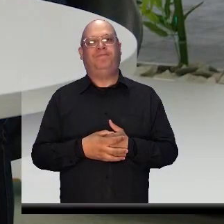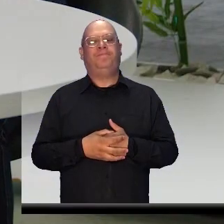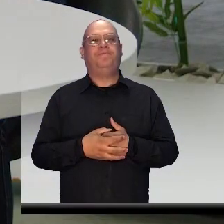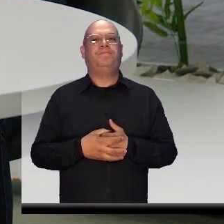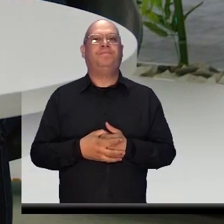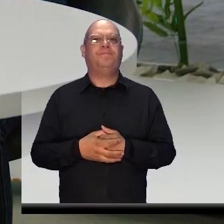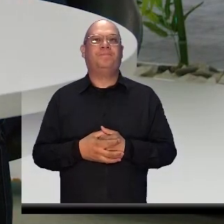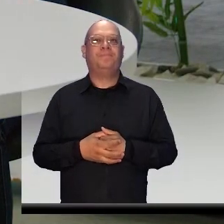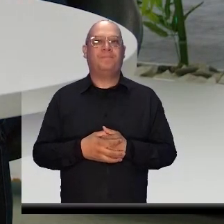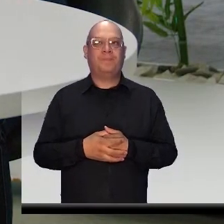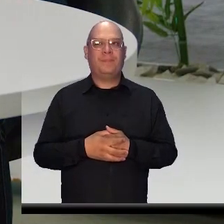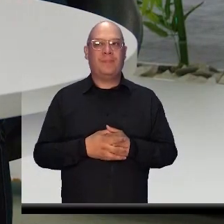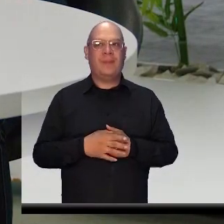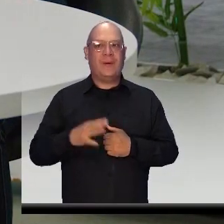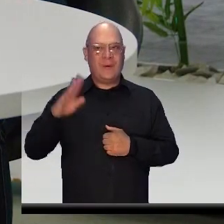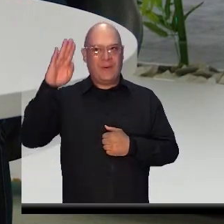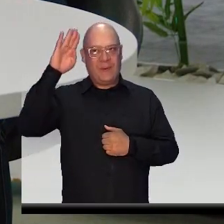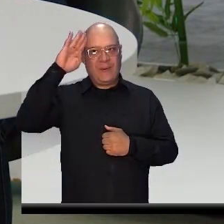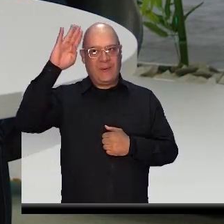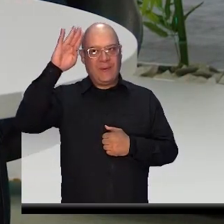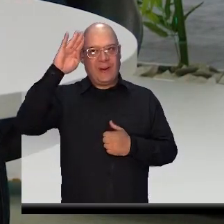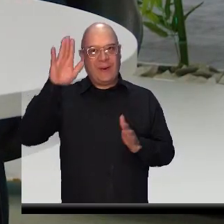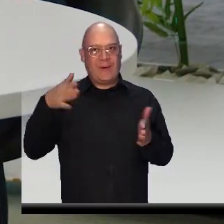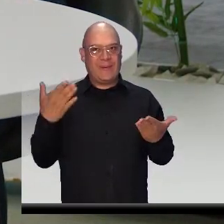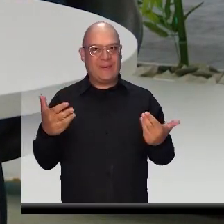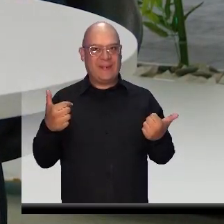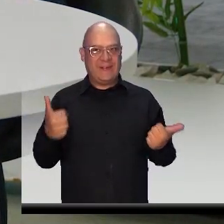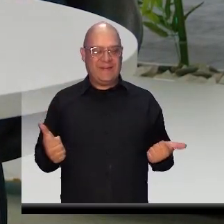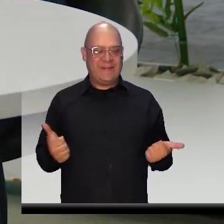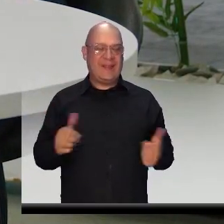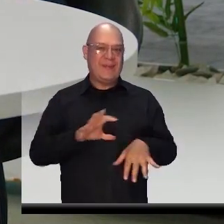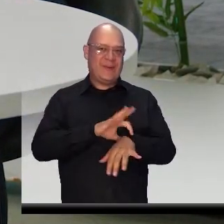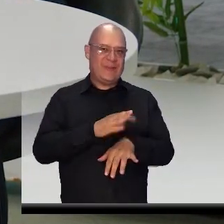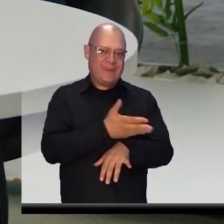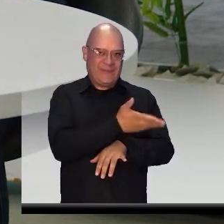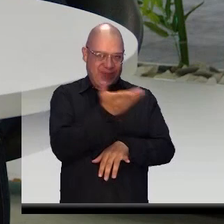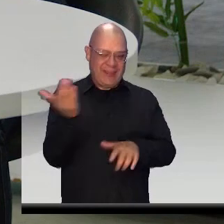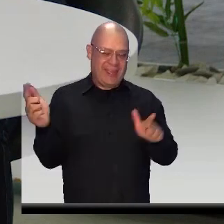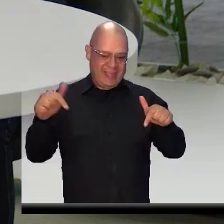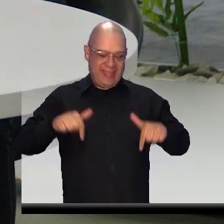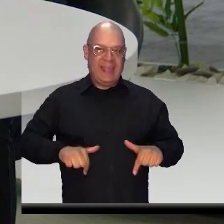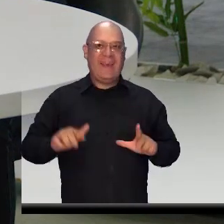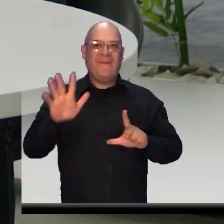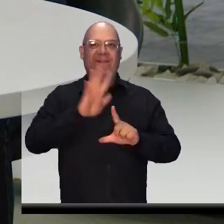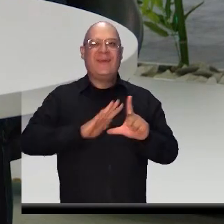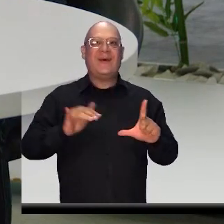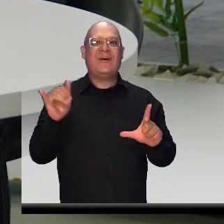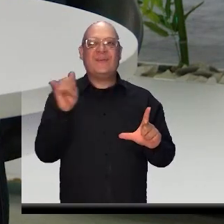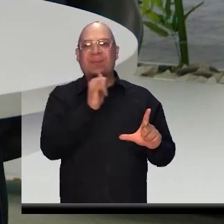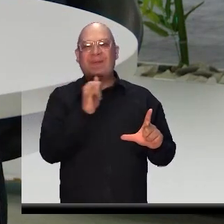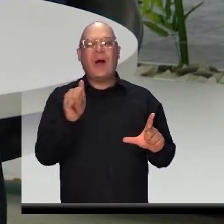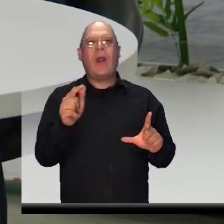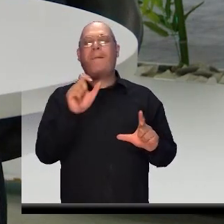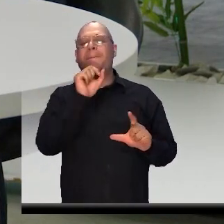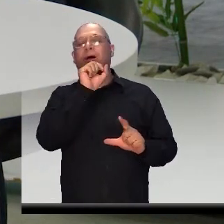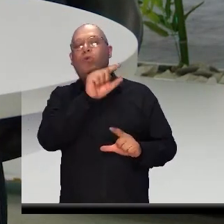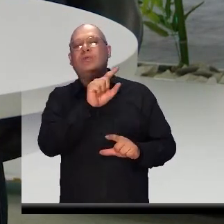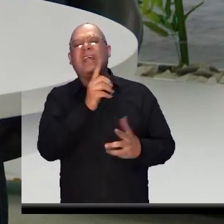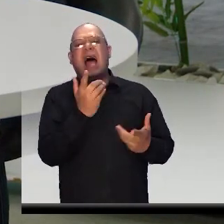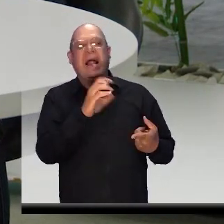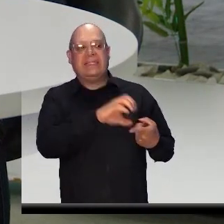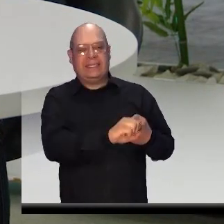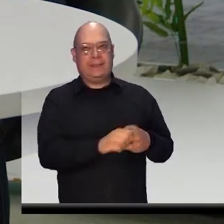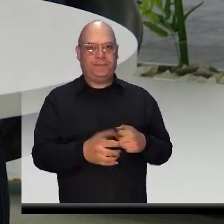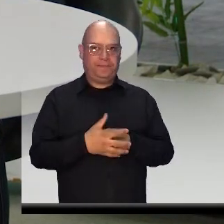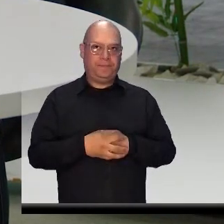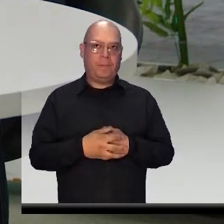Hola, queridos coleguitas, ¿qué tal? Bienvenidos una vez más a nuestro video podcast Doc, una consultica. El día de hoy tenemos a